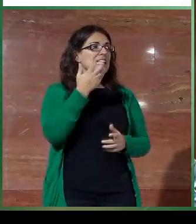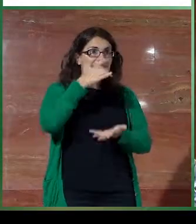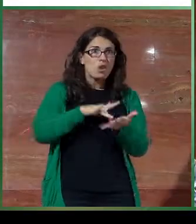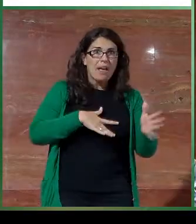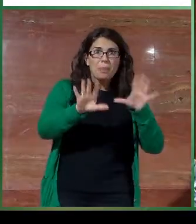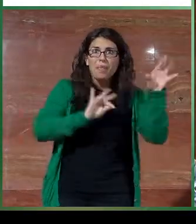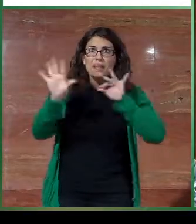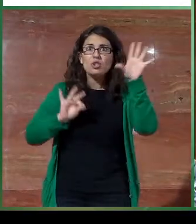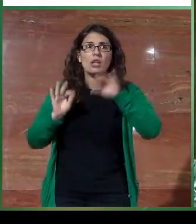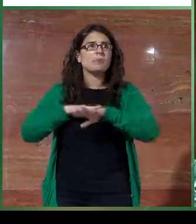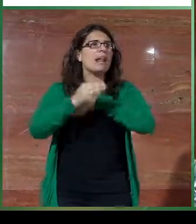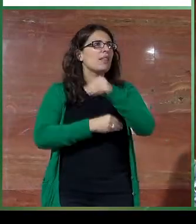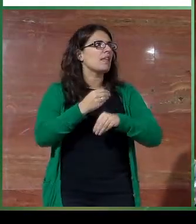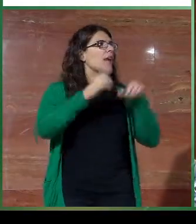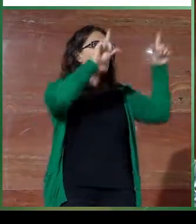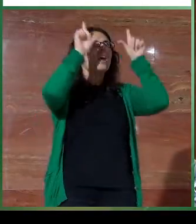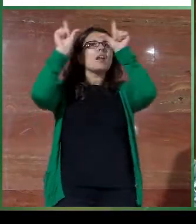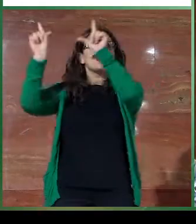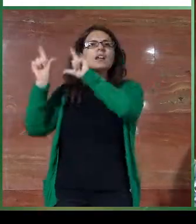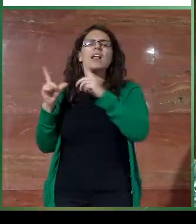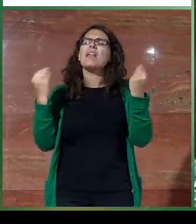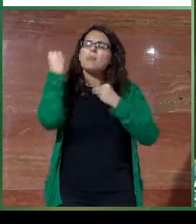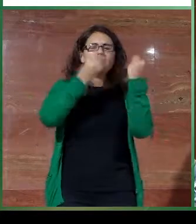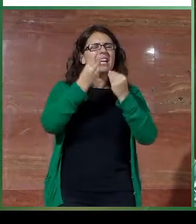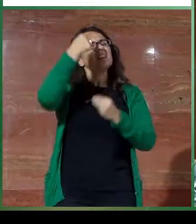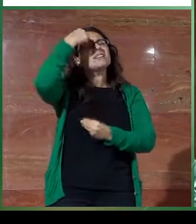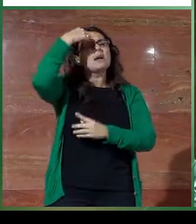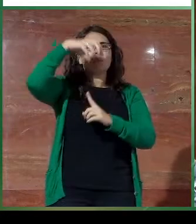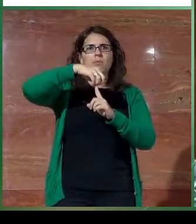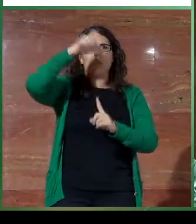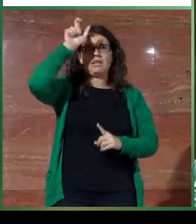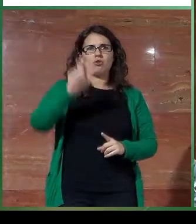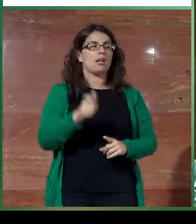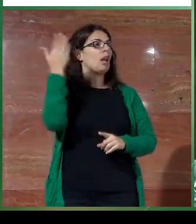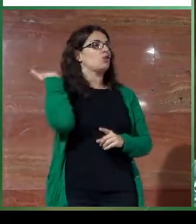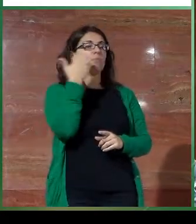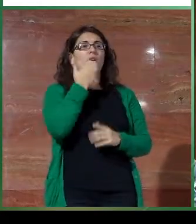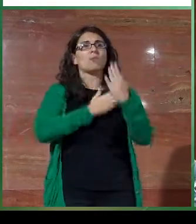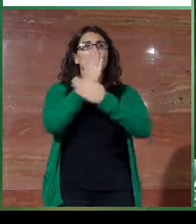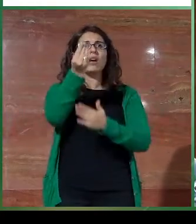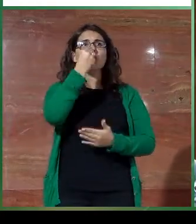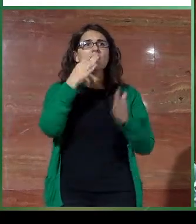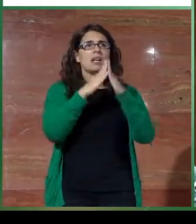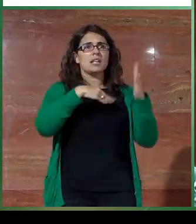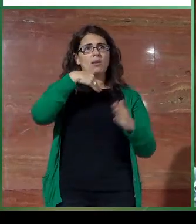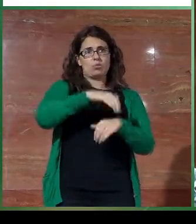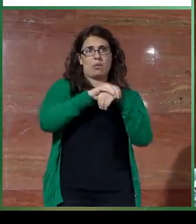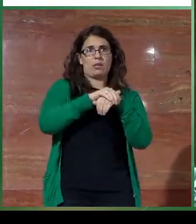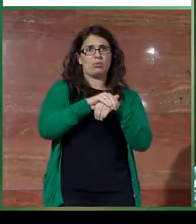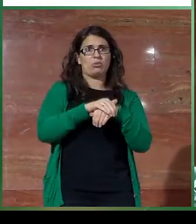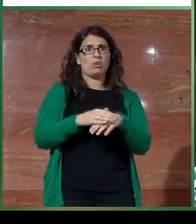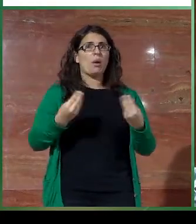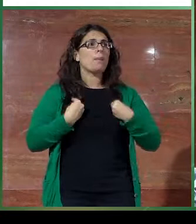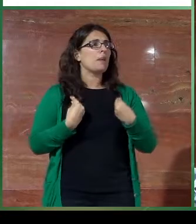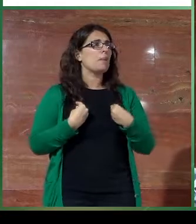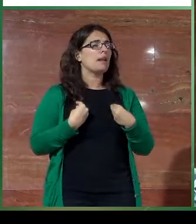decisiones para poner placas en las calles, hay que pensar en las personas. El otro día, por ejemplo, fui a comer a casa de unos amigos y vivían en la calle de